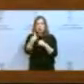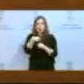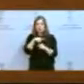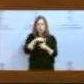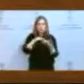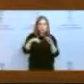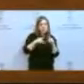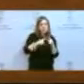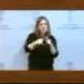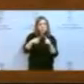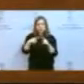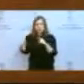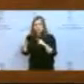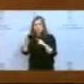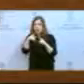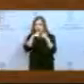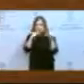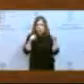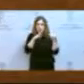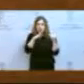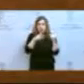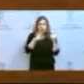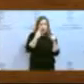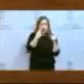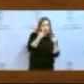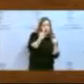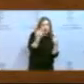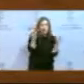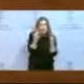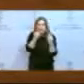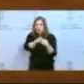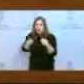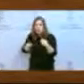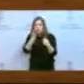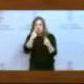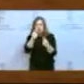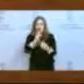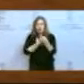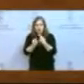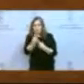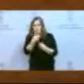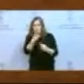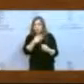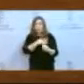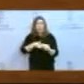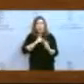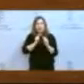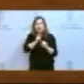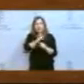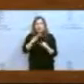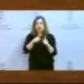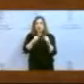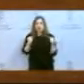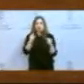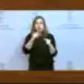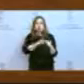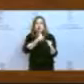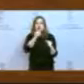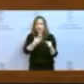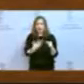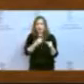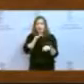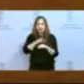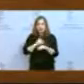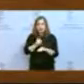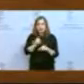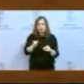región, de meternos en 1000 historias solo por el placer de hacer que los asturianos se sientan bien. Los incumplimientos sociales